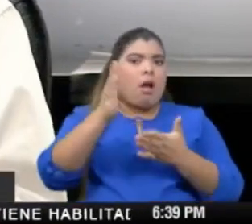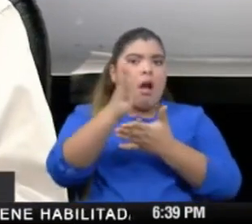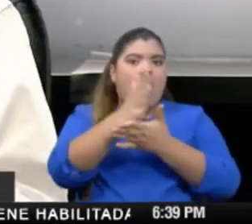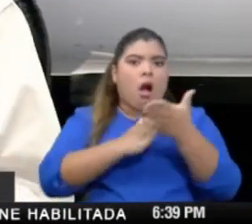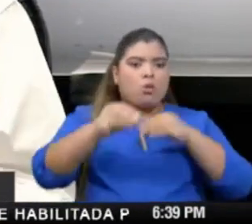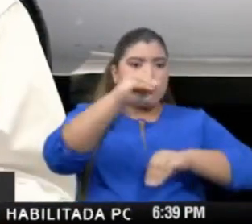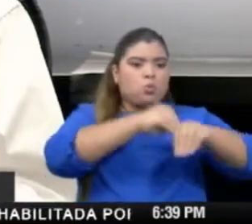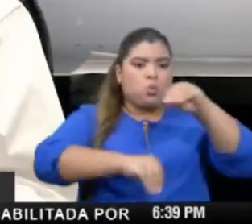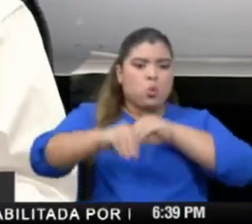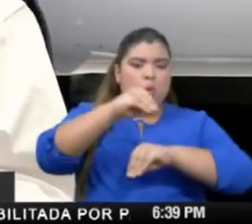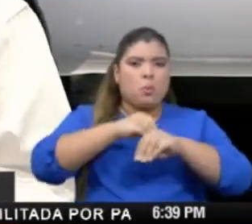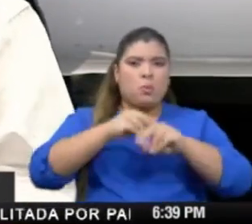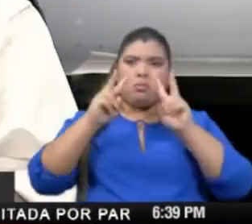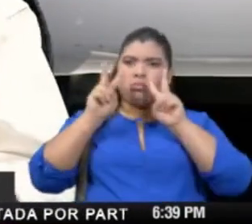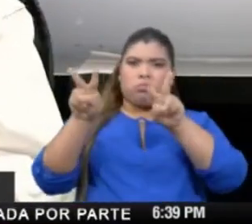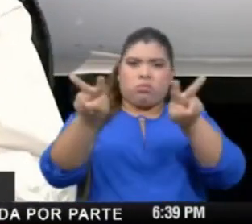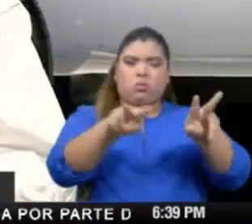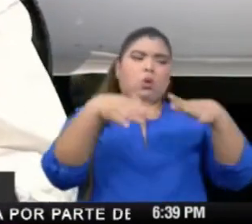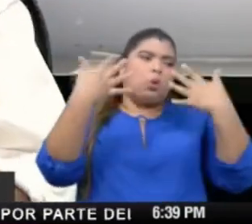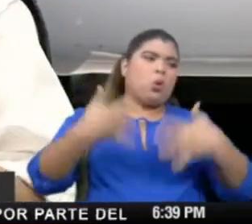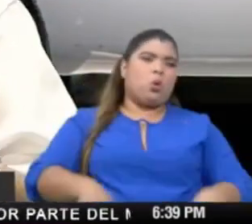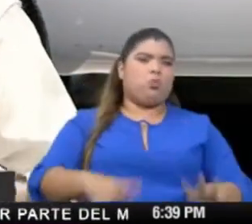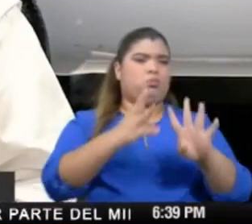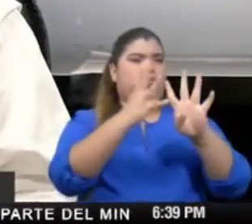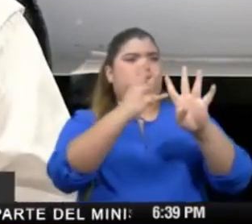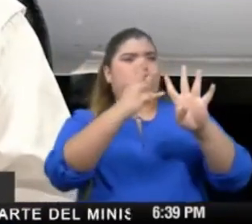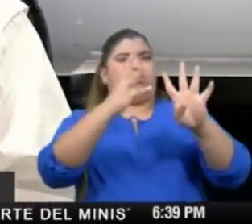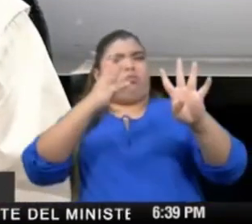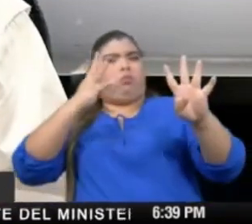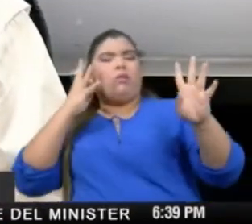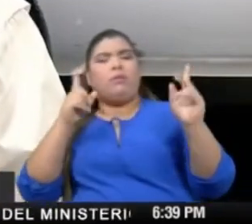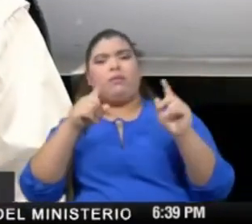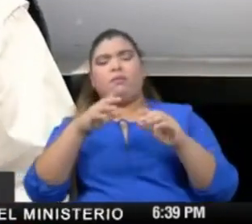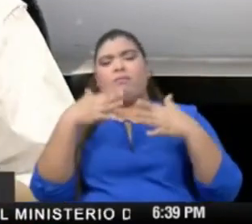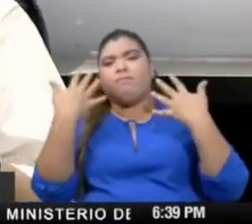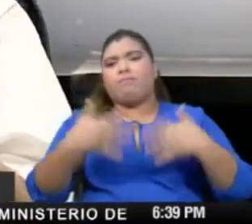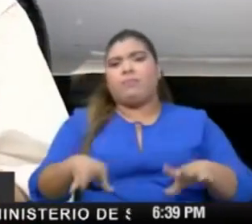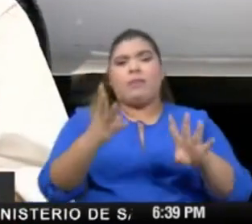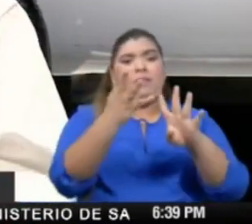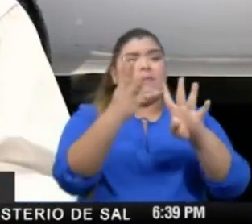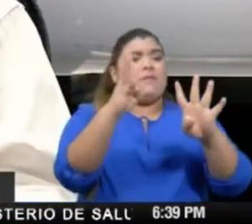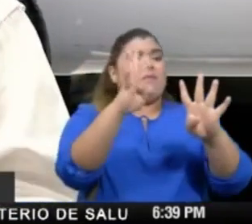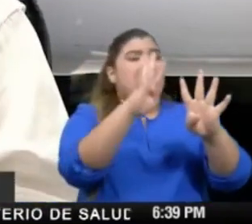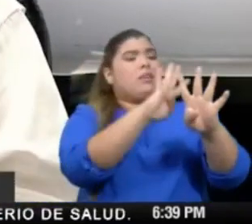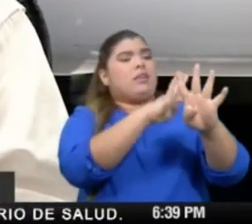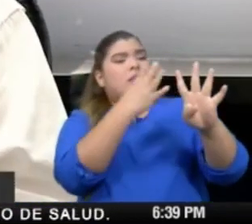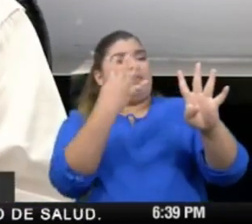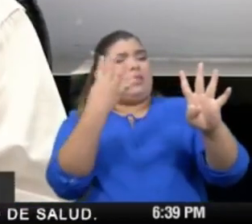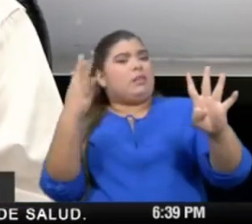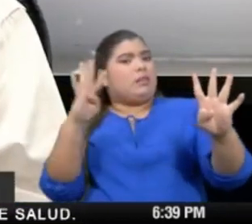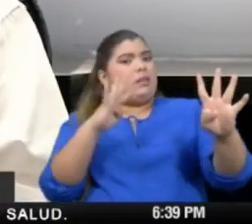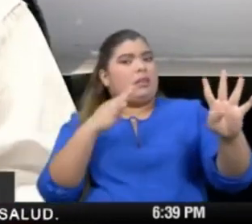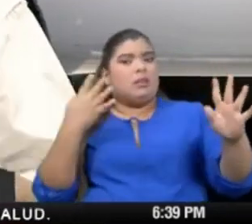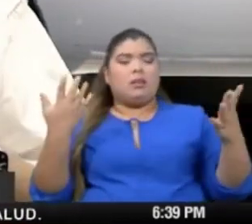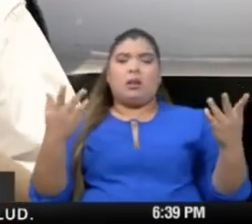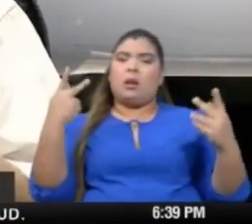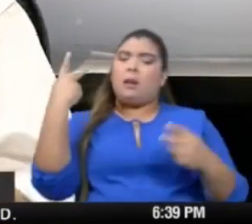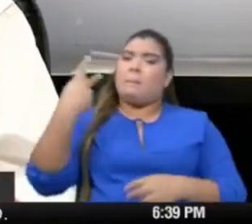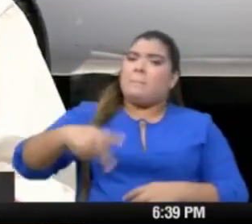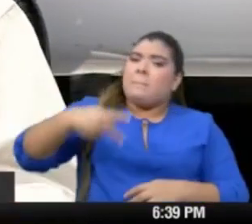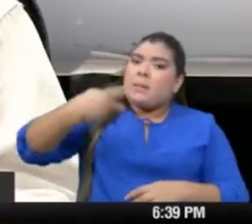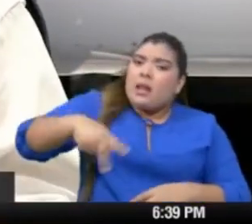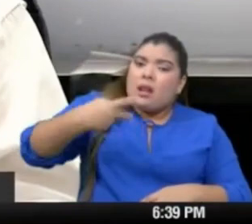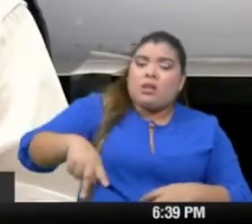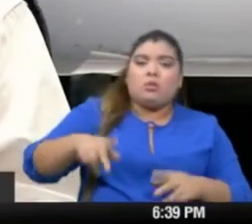veía una aglomeración fuera de todo contexto, pone en peligro a la población.